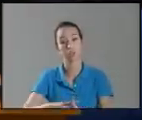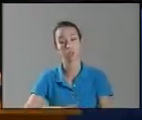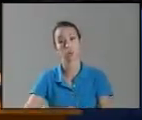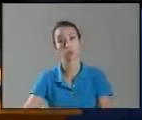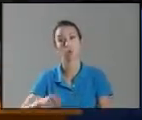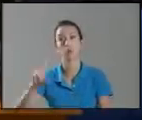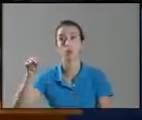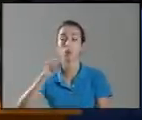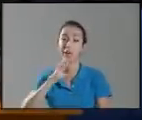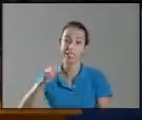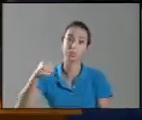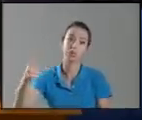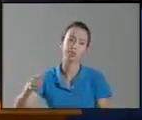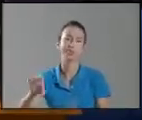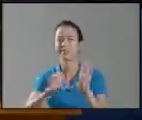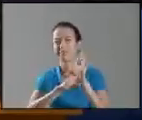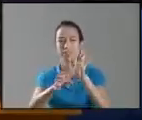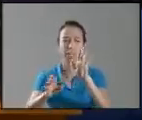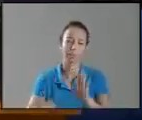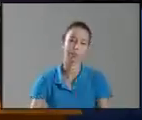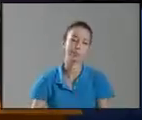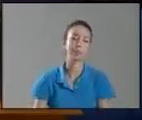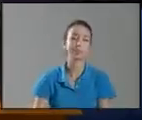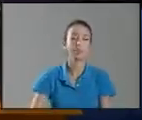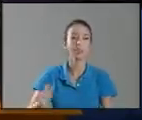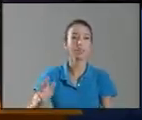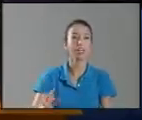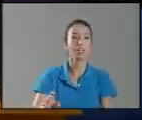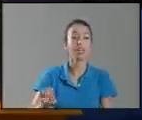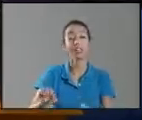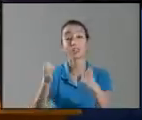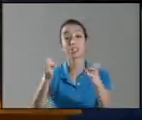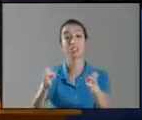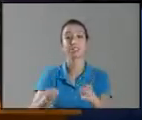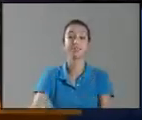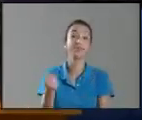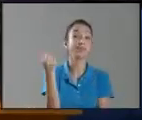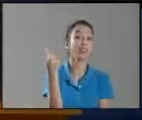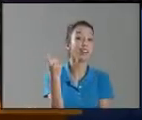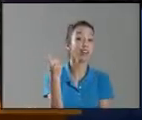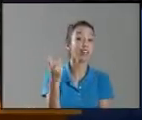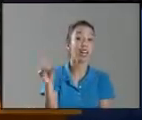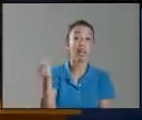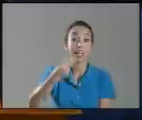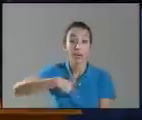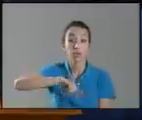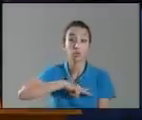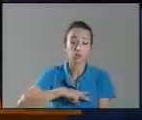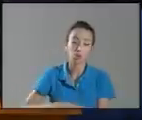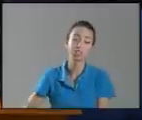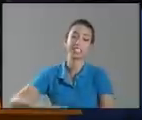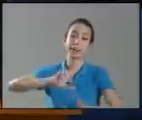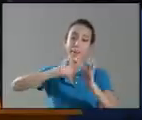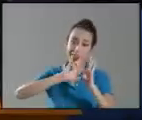Creen que eso es normal, tal actitud, cuando no la es. Tal ministerio cuando no lo es. No sé si me estoy dando a entender,